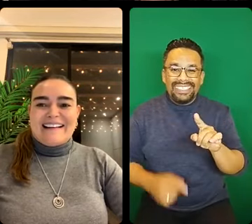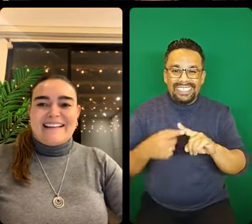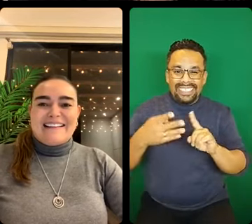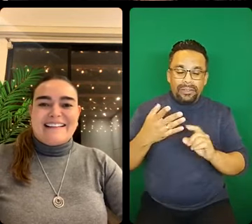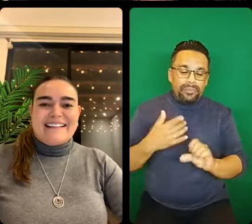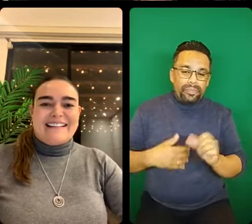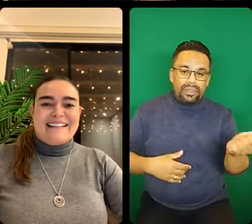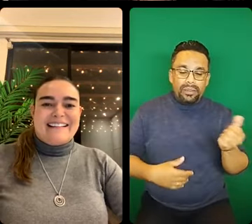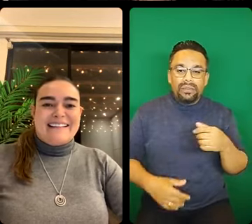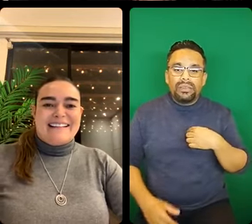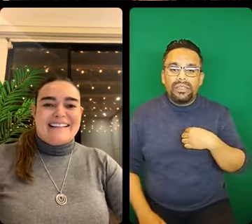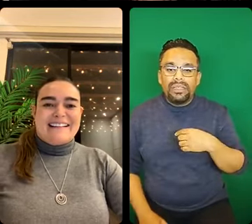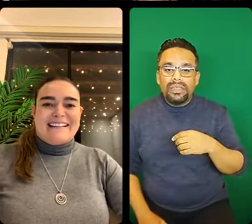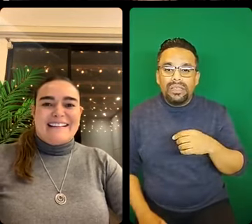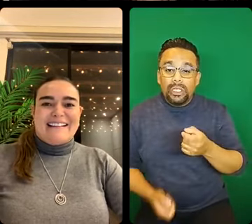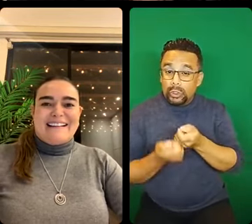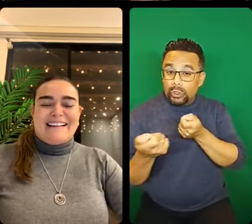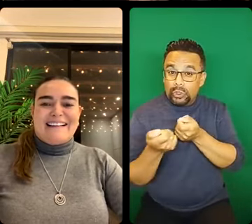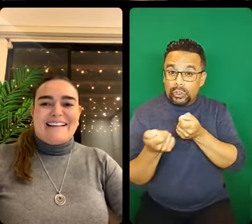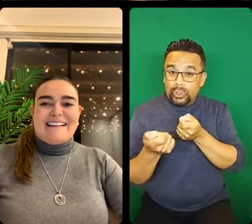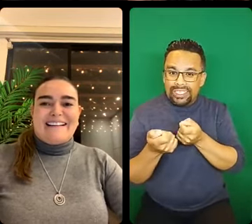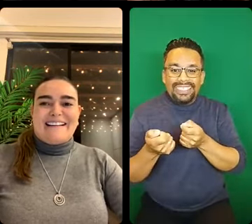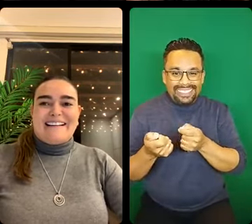Cercanía, María Paula Coronel.